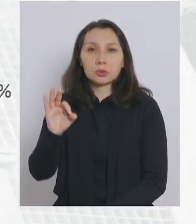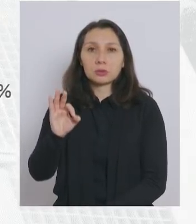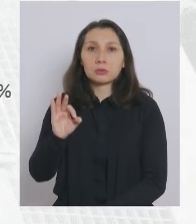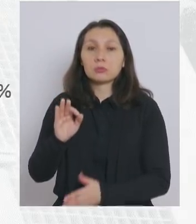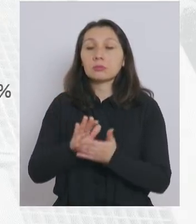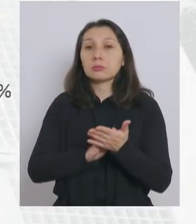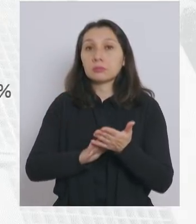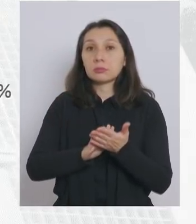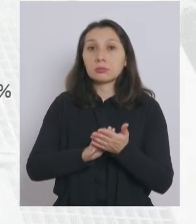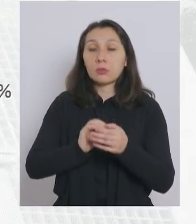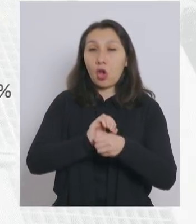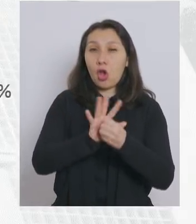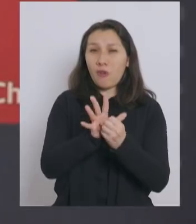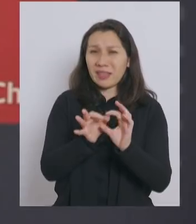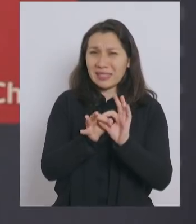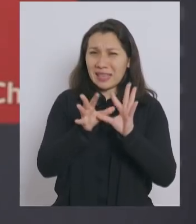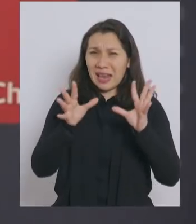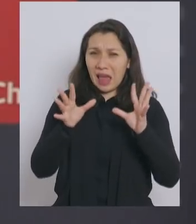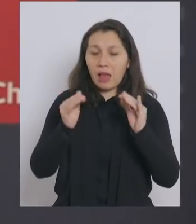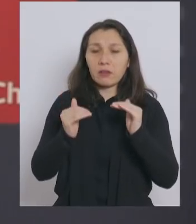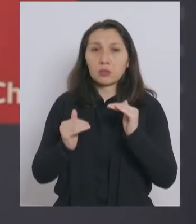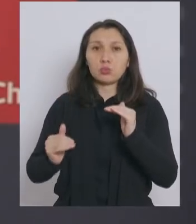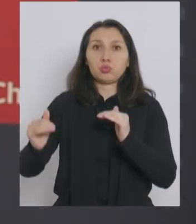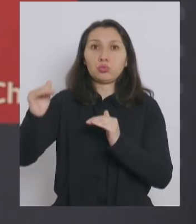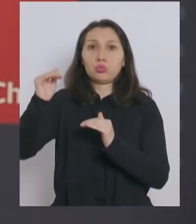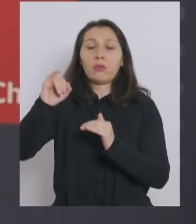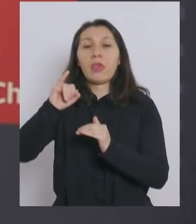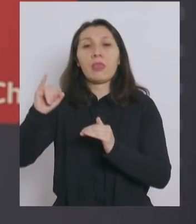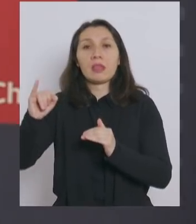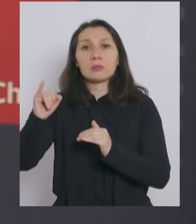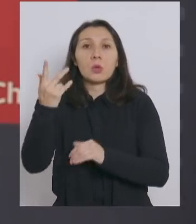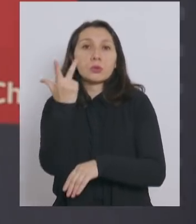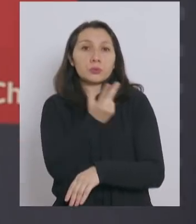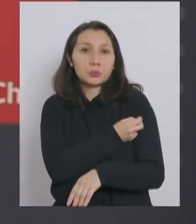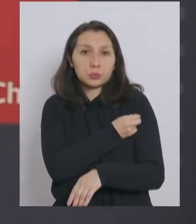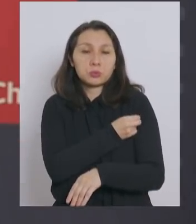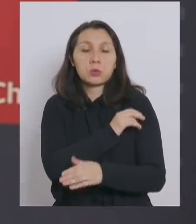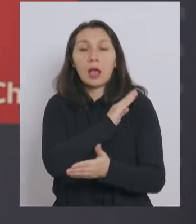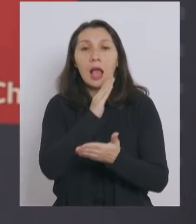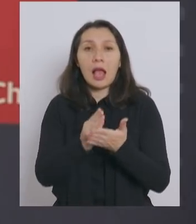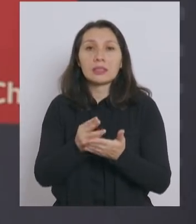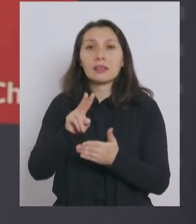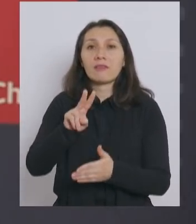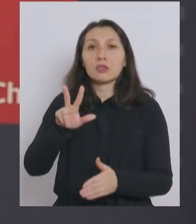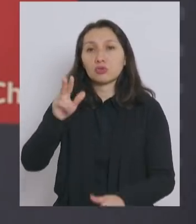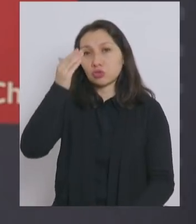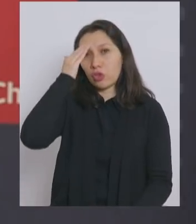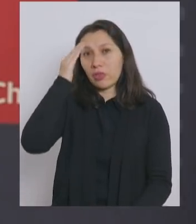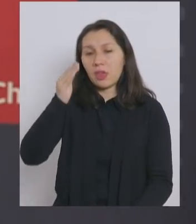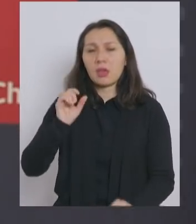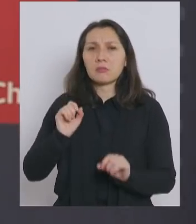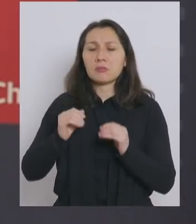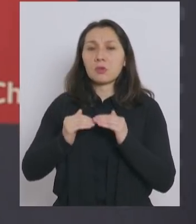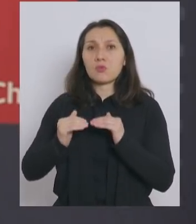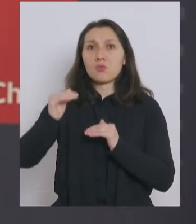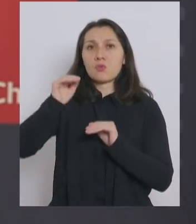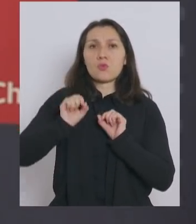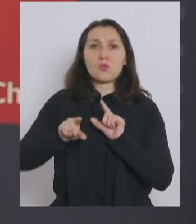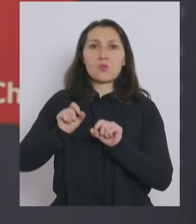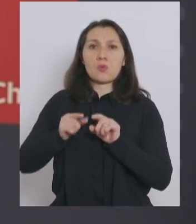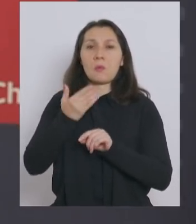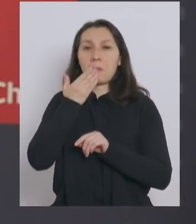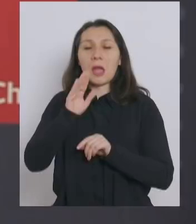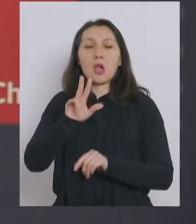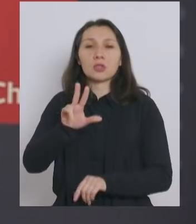el COVID severo crítico aumentó después de la inoculación hasta los 28 días a cerca de un